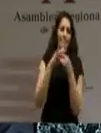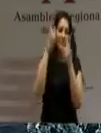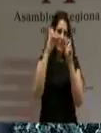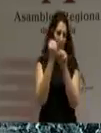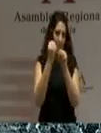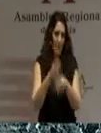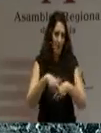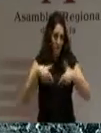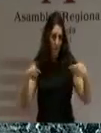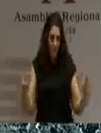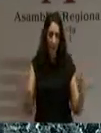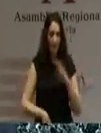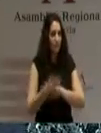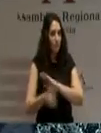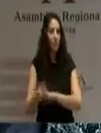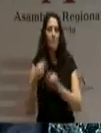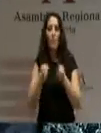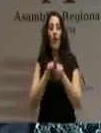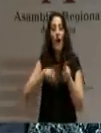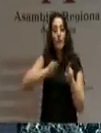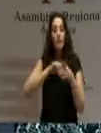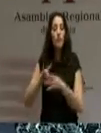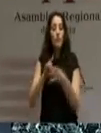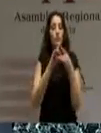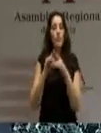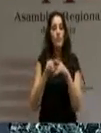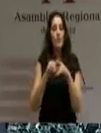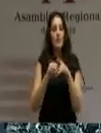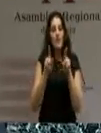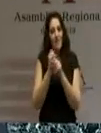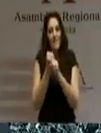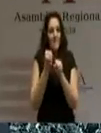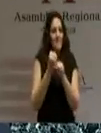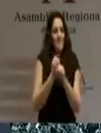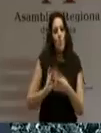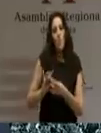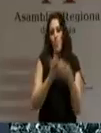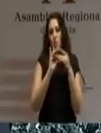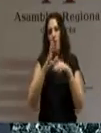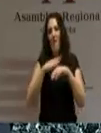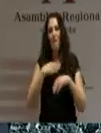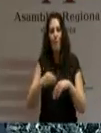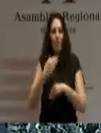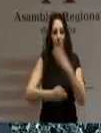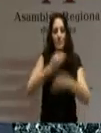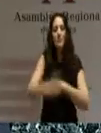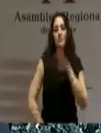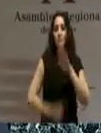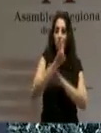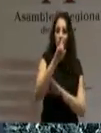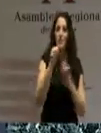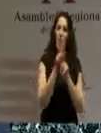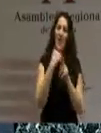todos nos tiene que llamar a trabajar, poder hacer algo más, poder dar la impresión y